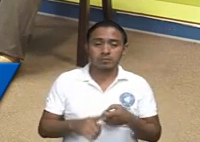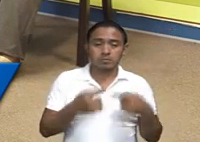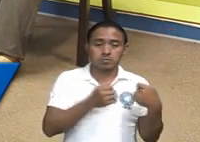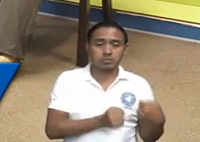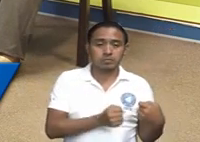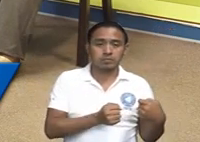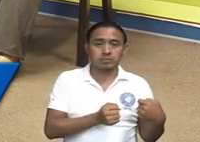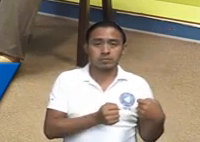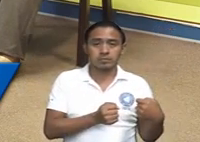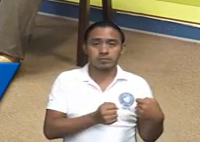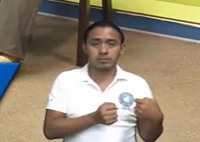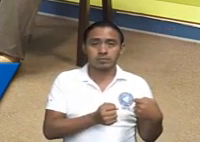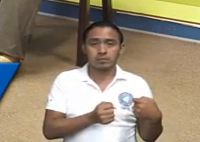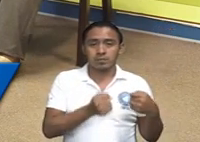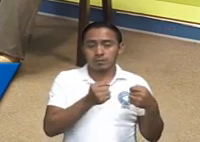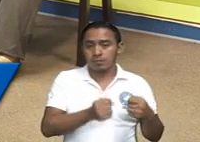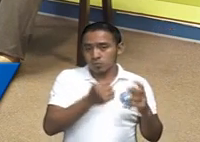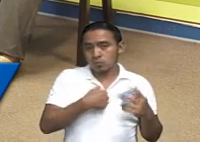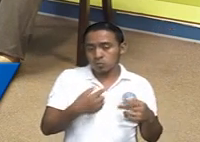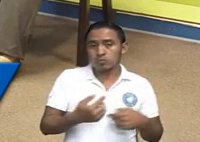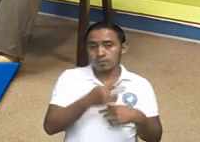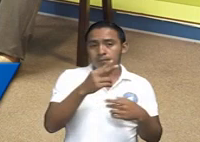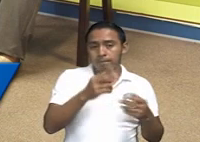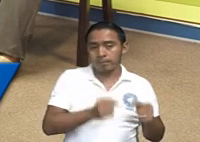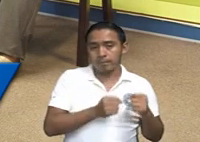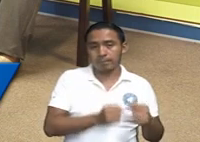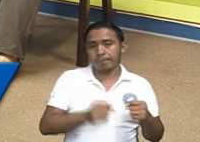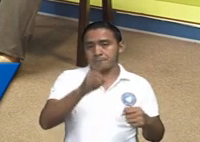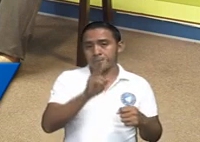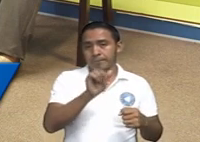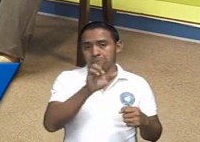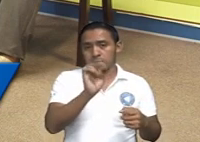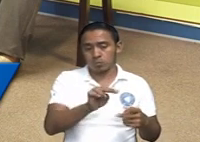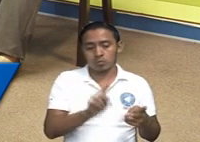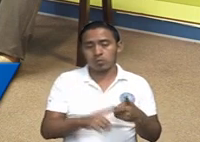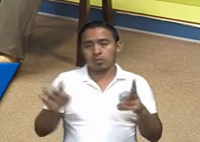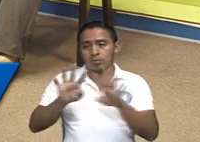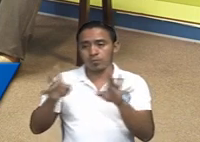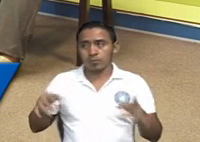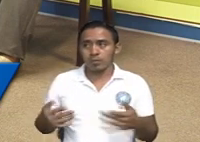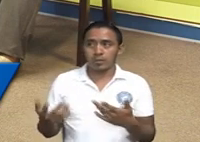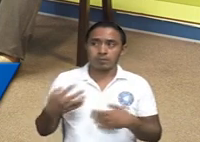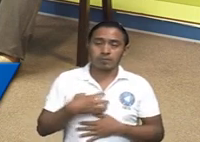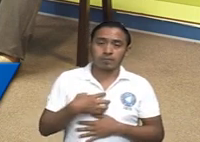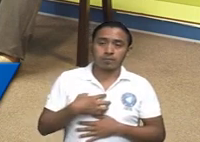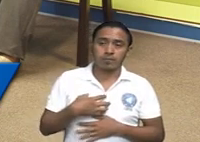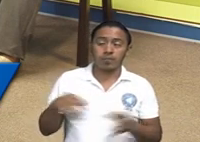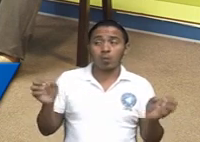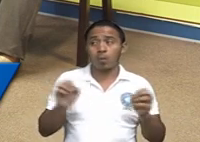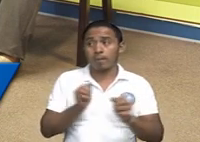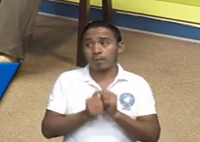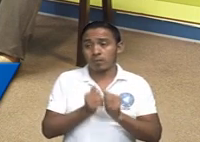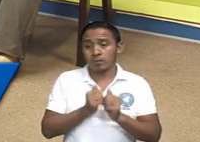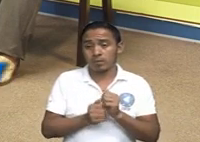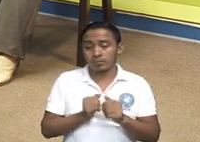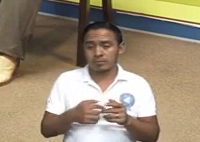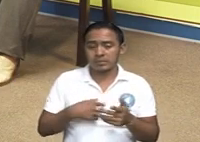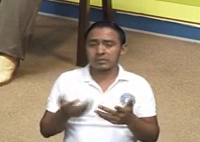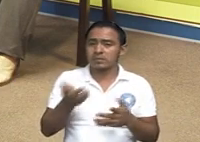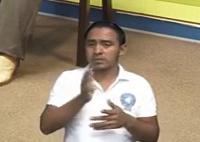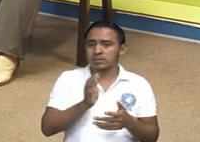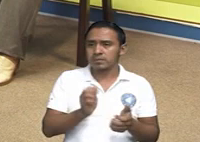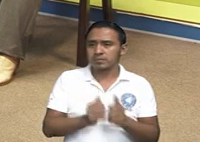hombres? ¿Nacemos varones o nacemos mujeres? A menos pues que ya tengamos un problema de la diferenciación